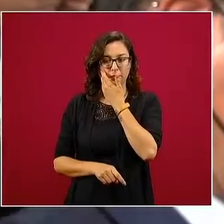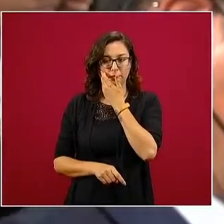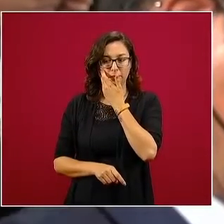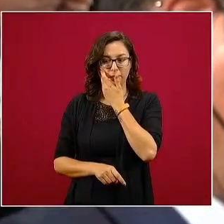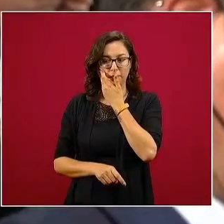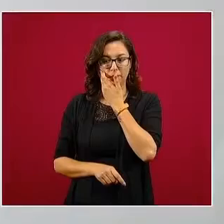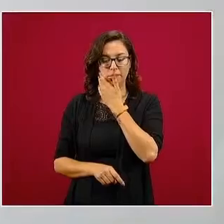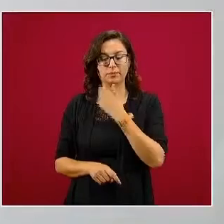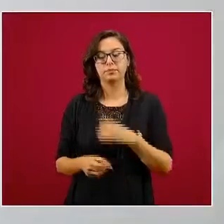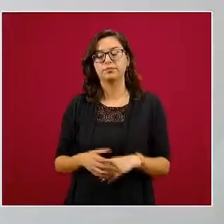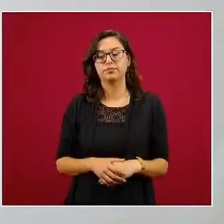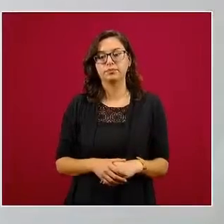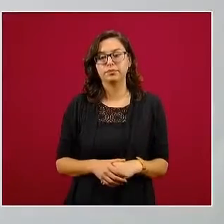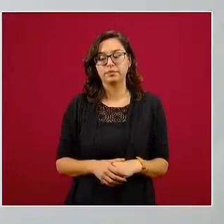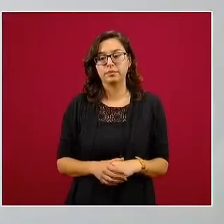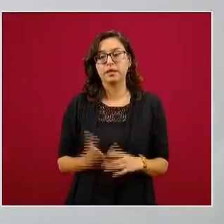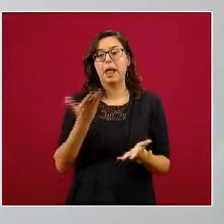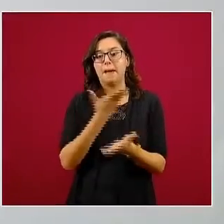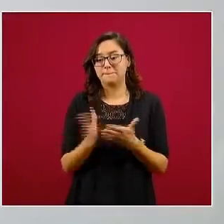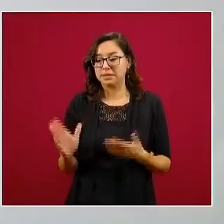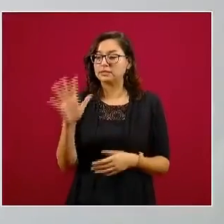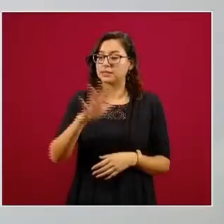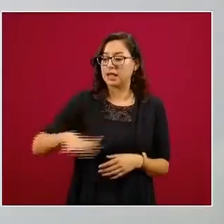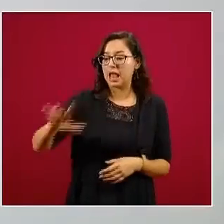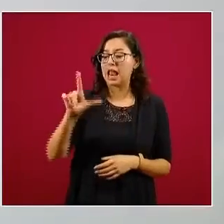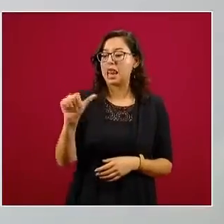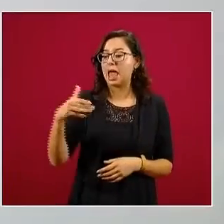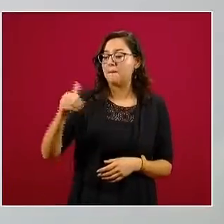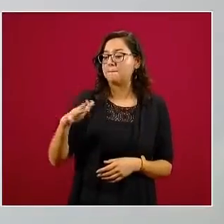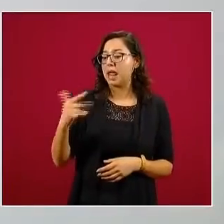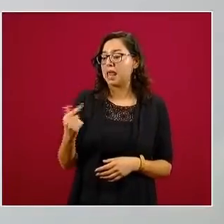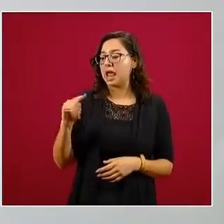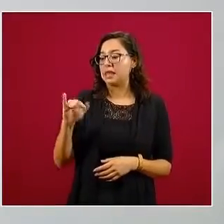eventualmente desaparezca la epidemia. Respecto a los apoyos que usted habla,